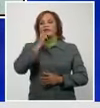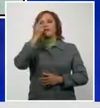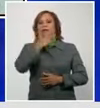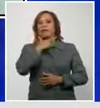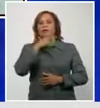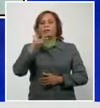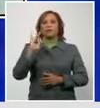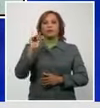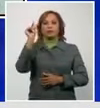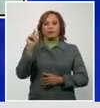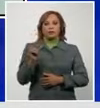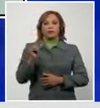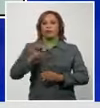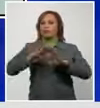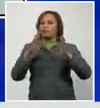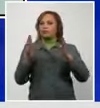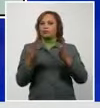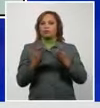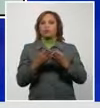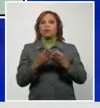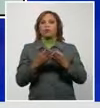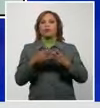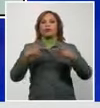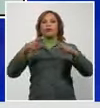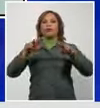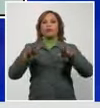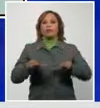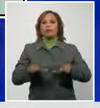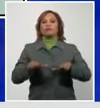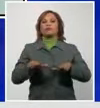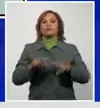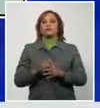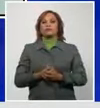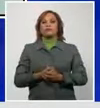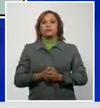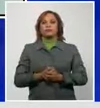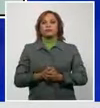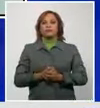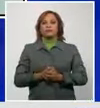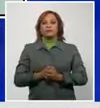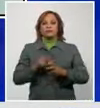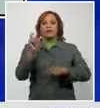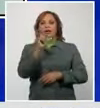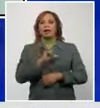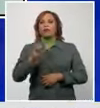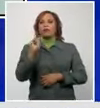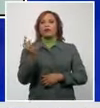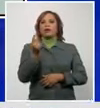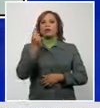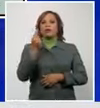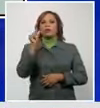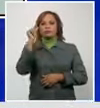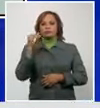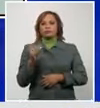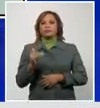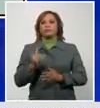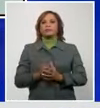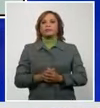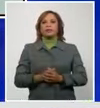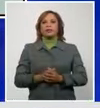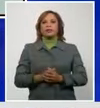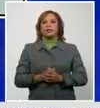7 casos, todos del municipio de Morón, Camagüey 1 caso de Florida, Holguín 2 casos del municipio